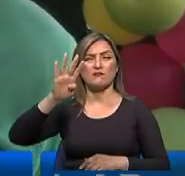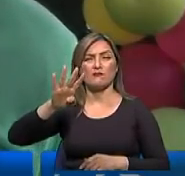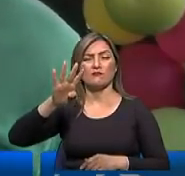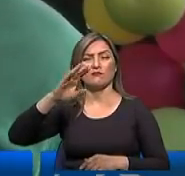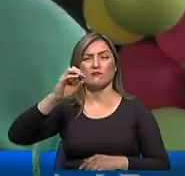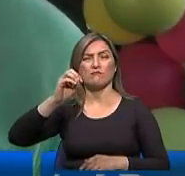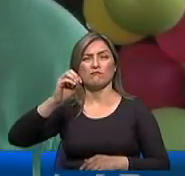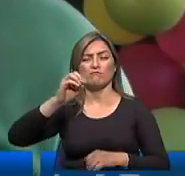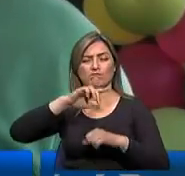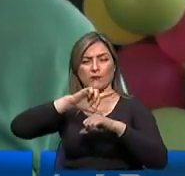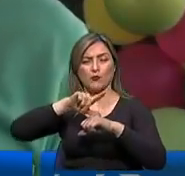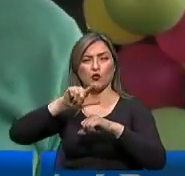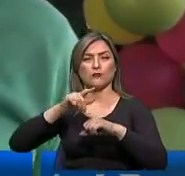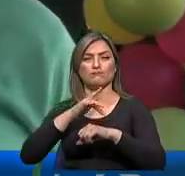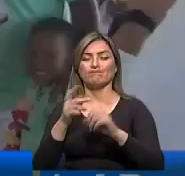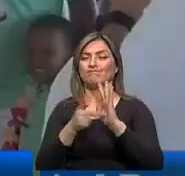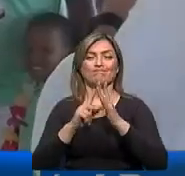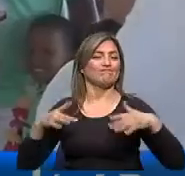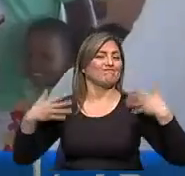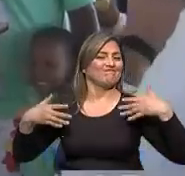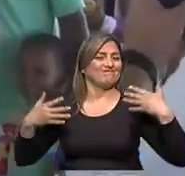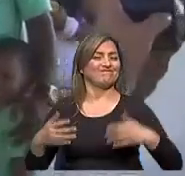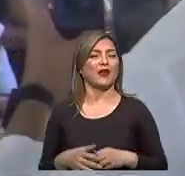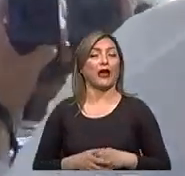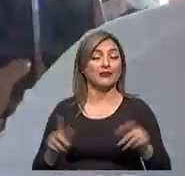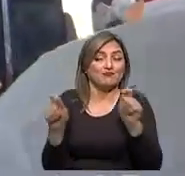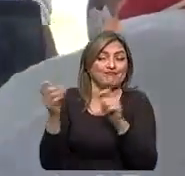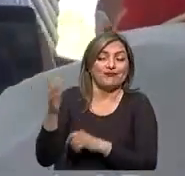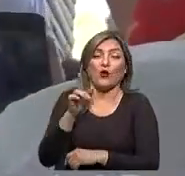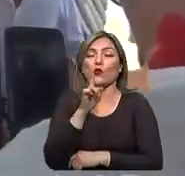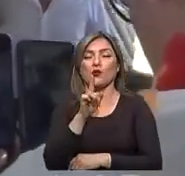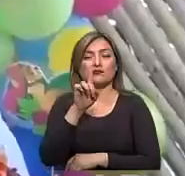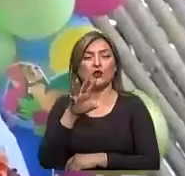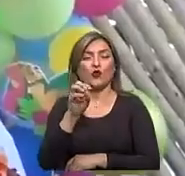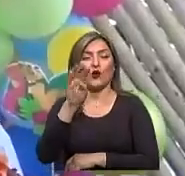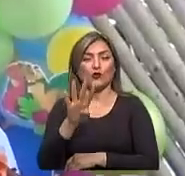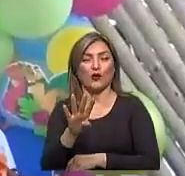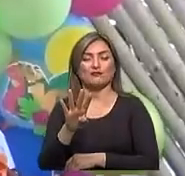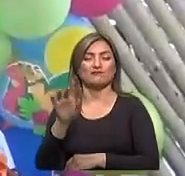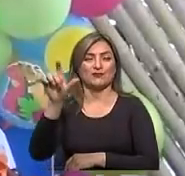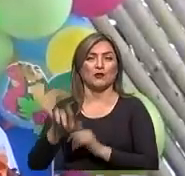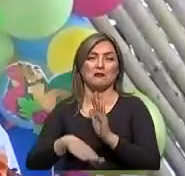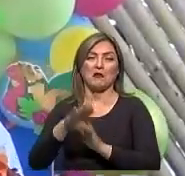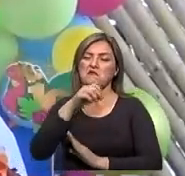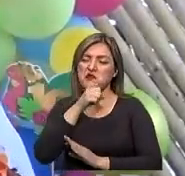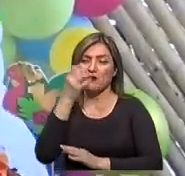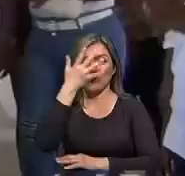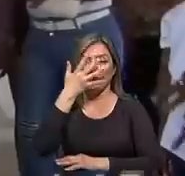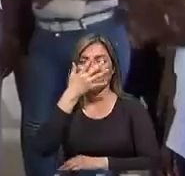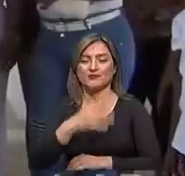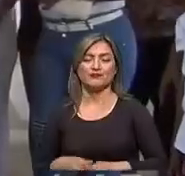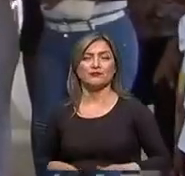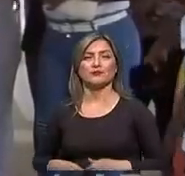54.699.840 minutos. Eso es una felicidad para nosotros. Así celebró el cumpleaños 104 la persona más longeva de la